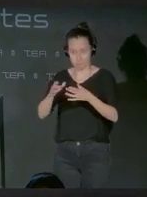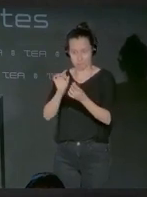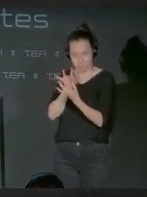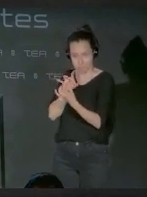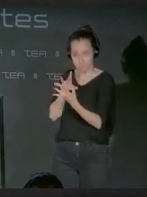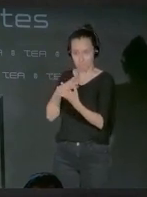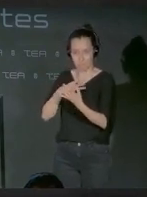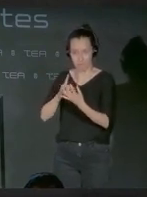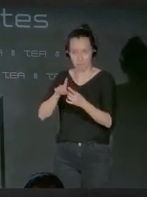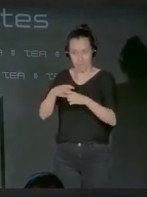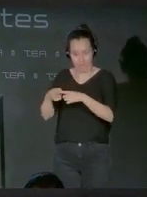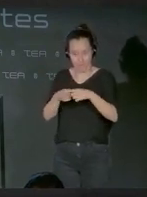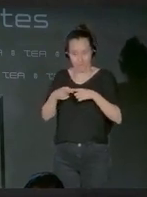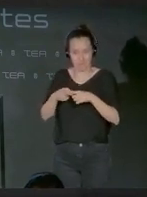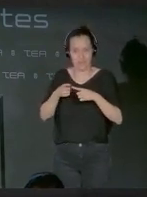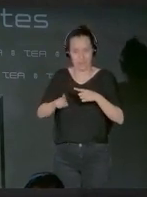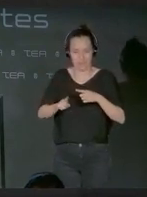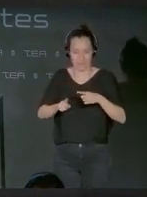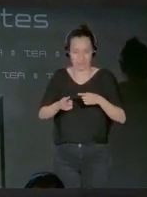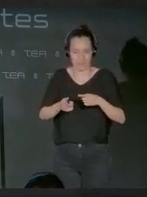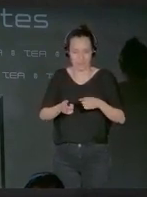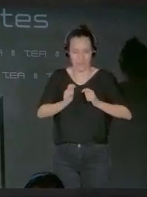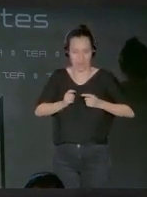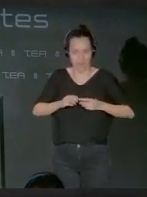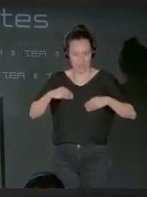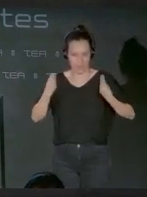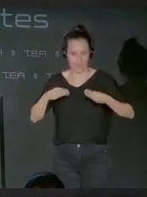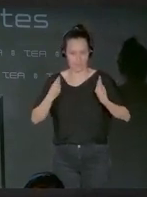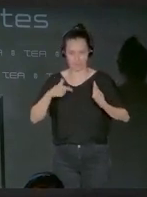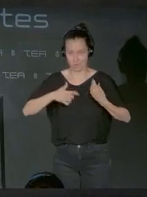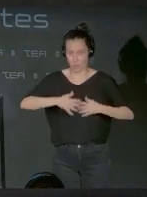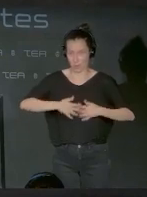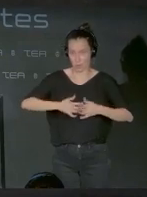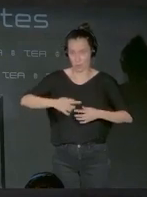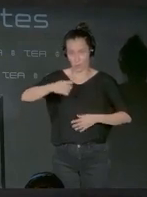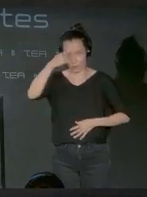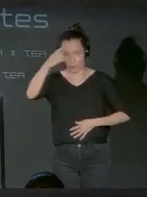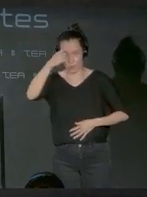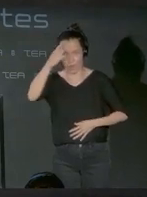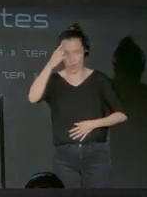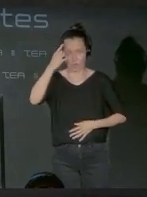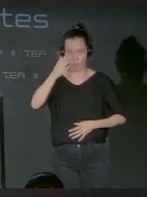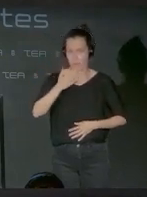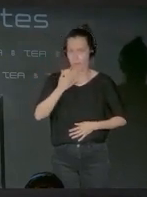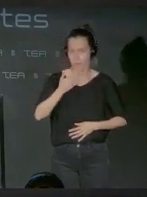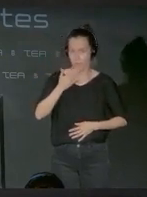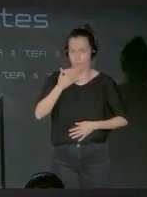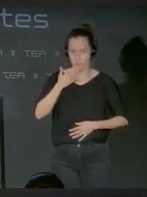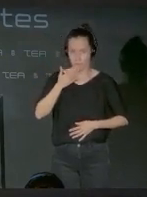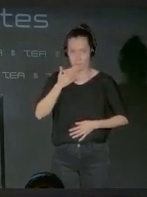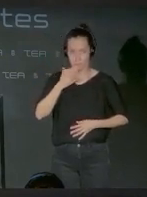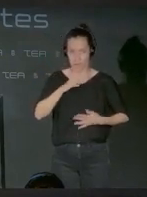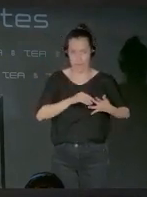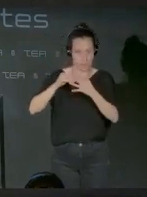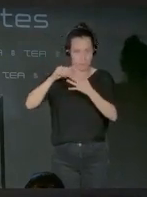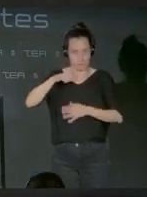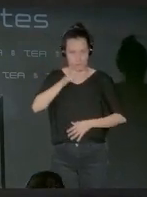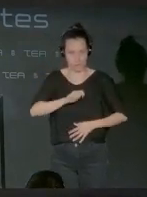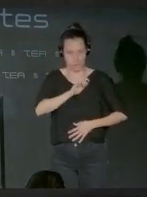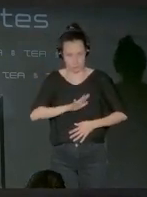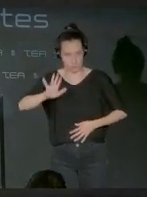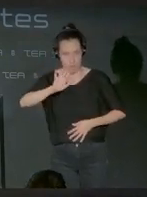divertir nos sitúan como una de las Industrias culturales y del entretenimiento líderes en nuestro país y a nivel internacional